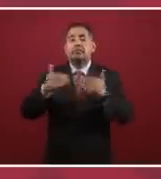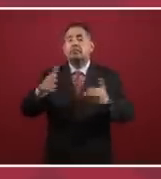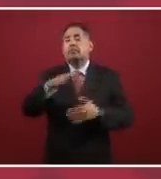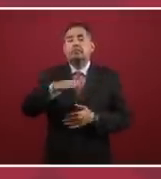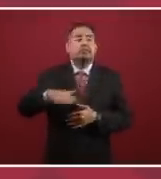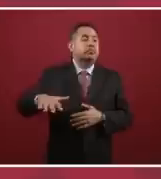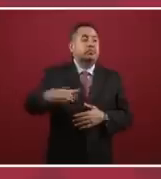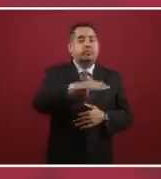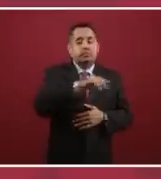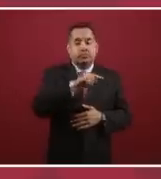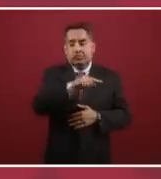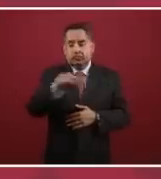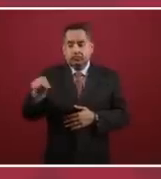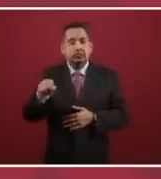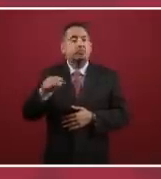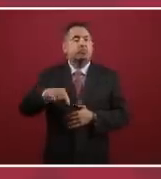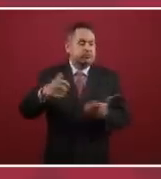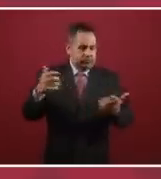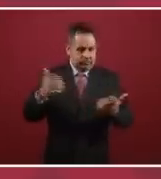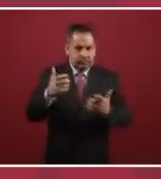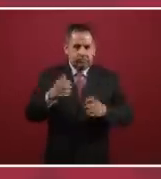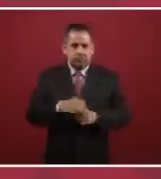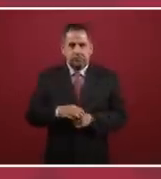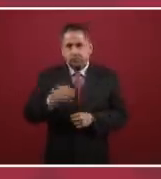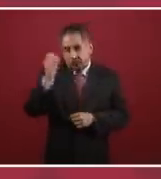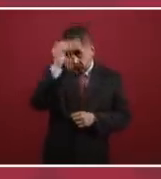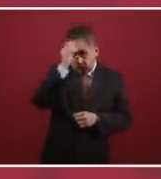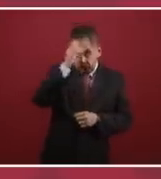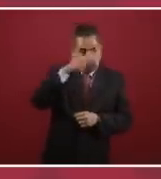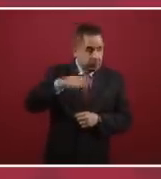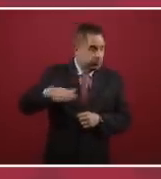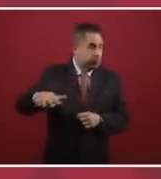Ahora es la fuerza de la opinión pública